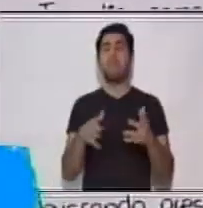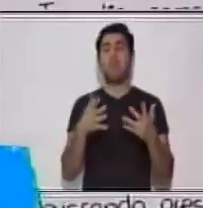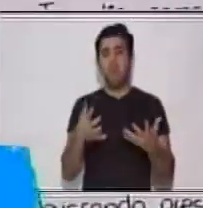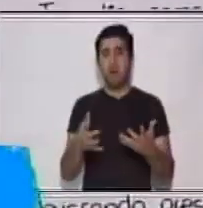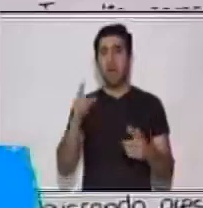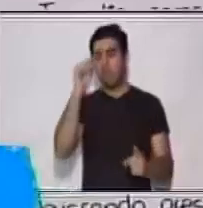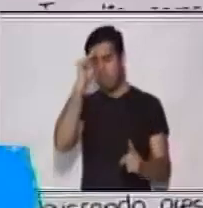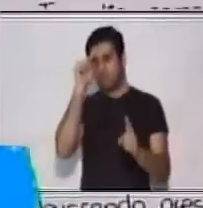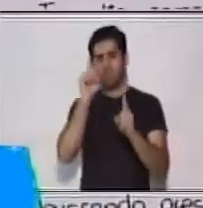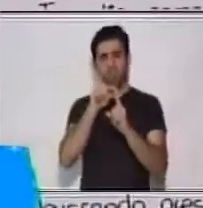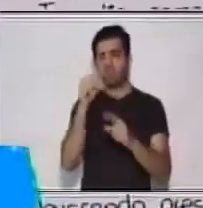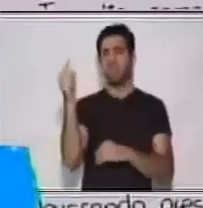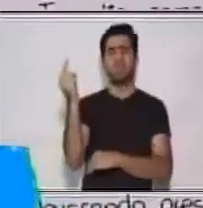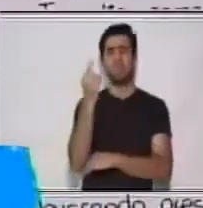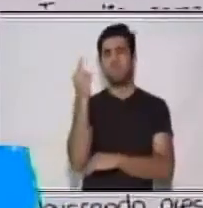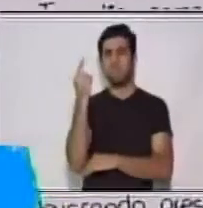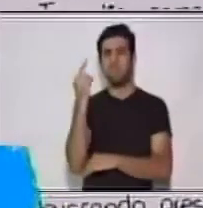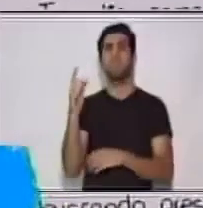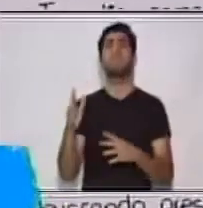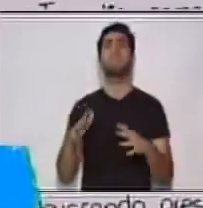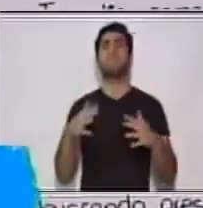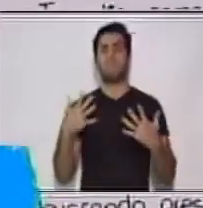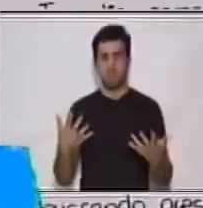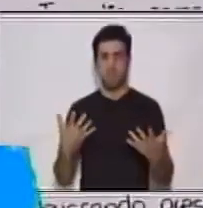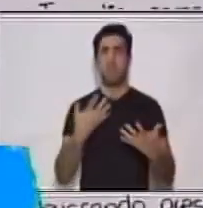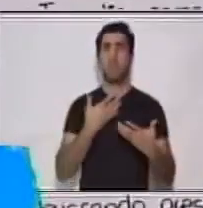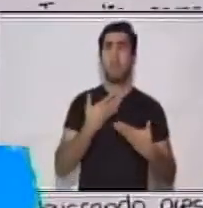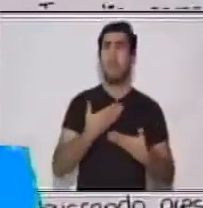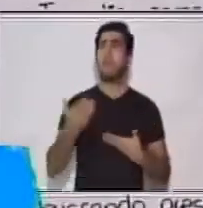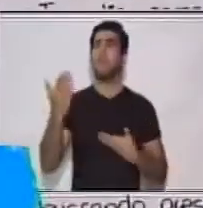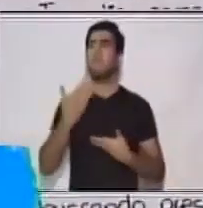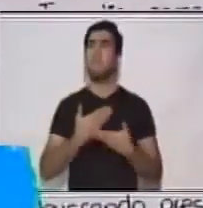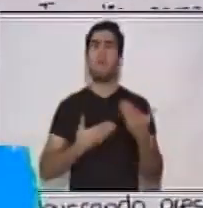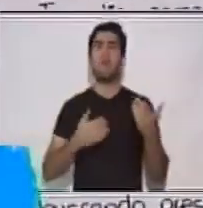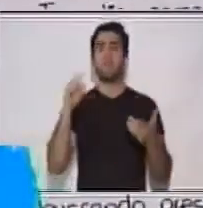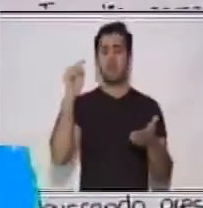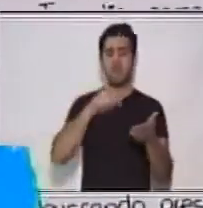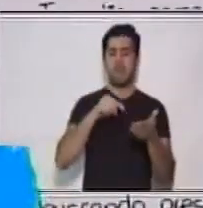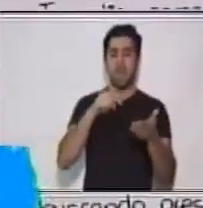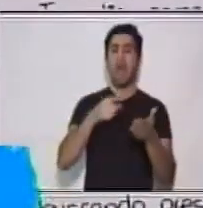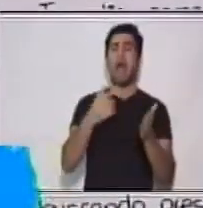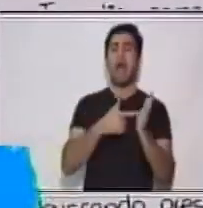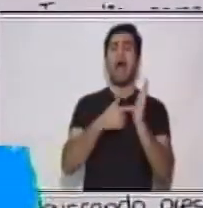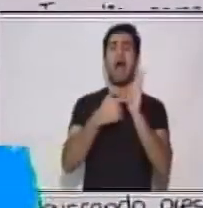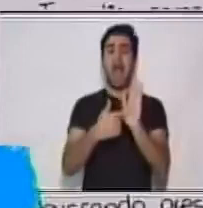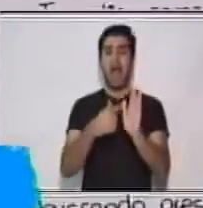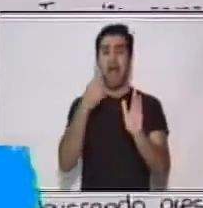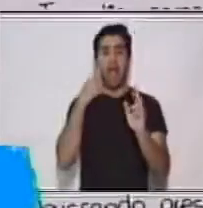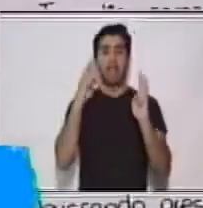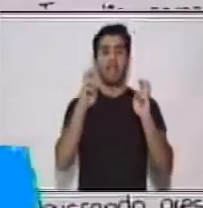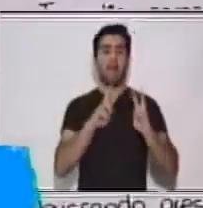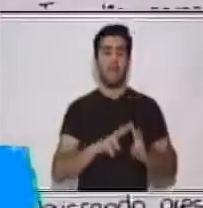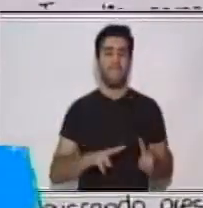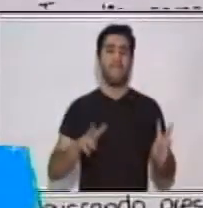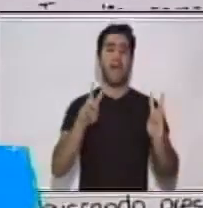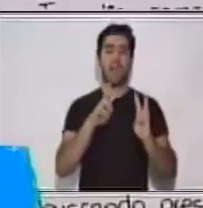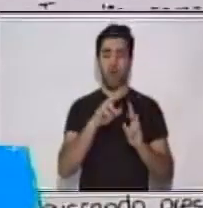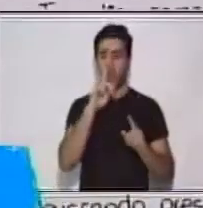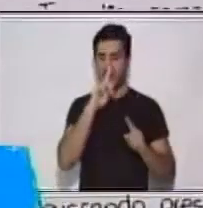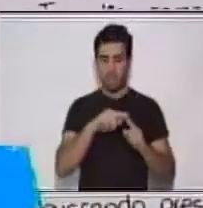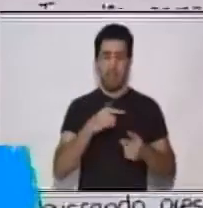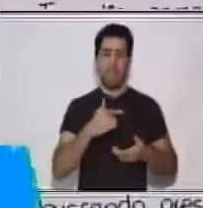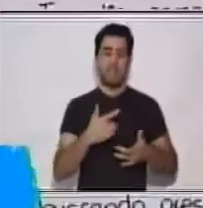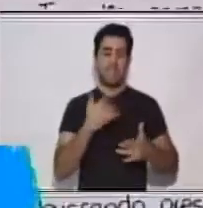el propósito principal de la poesía épica es promover cualidades, valores e incrementar